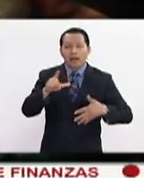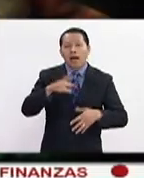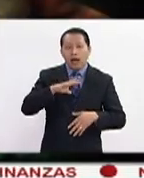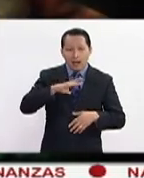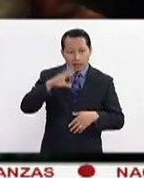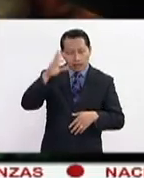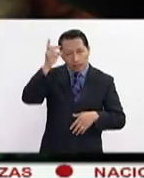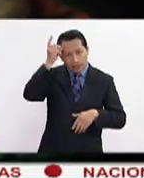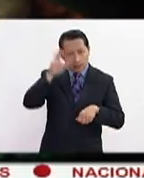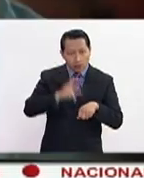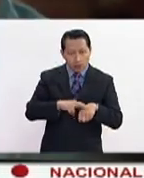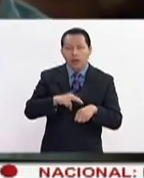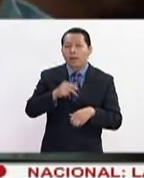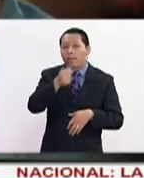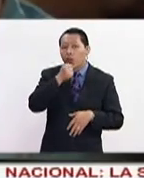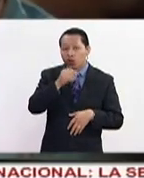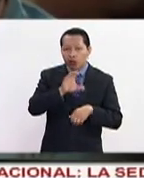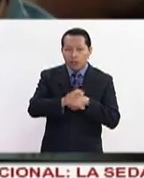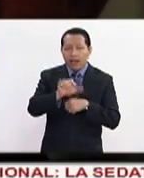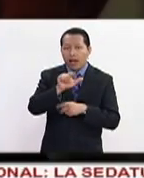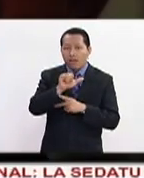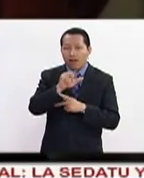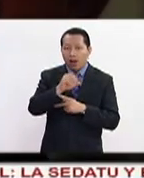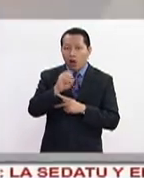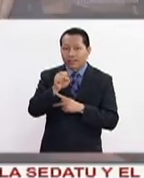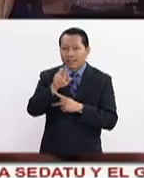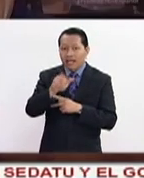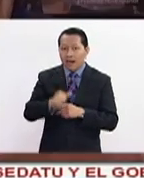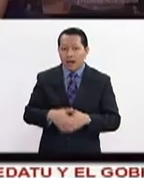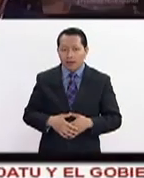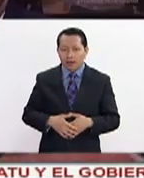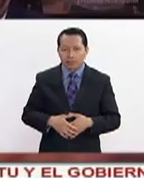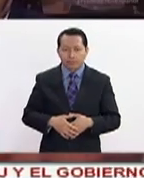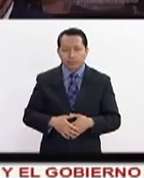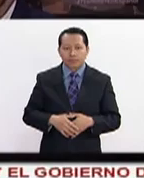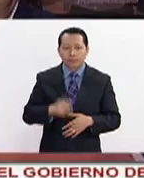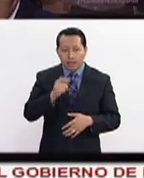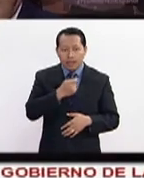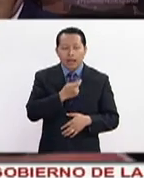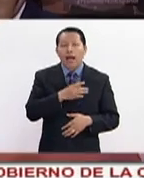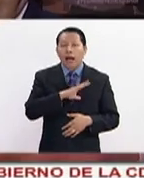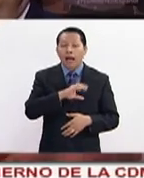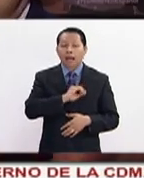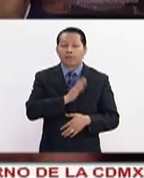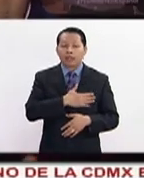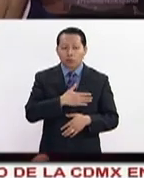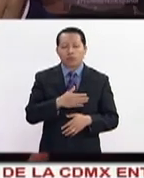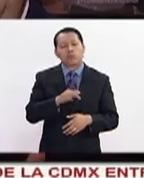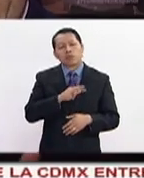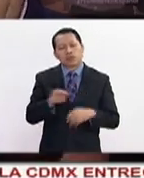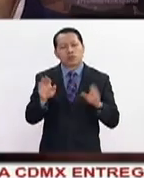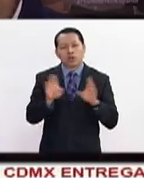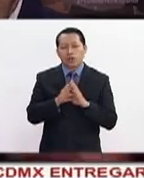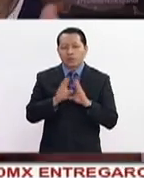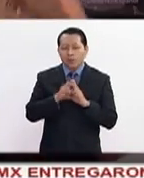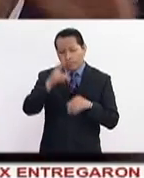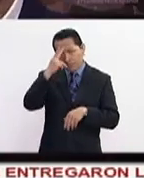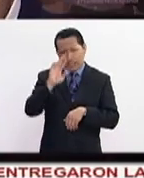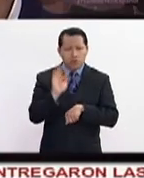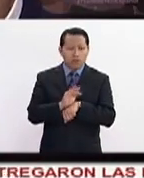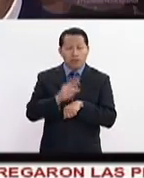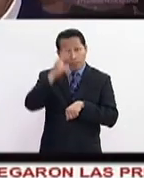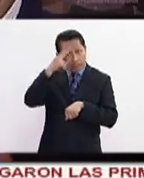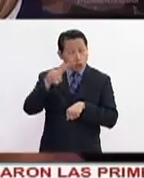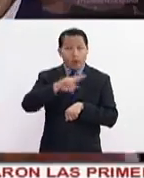dirección del periodista colombiano Álvaro Sierra. La cadena en español va a ser una cobertura muy privilegiada de México. México es un país